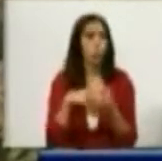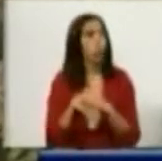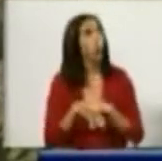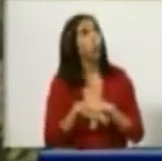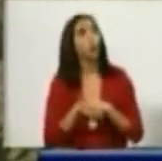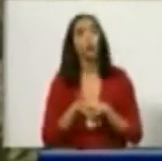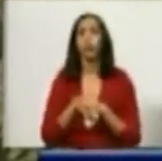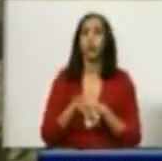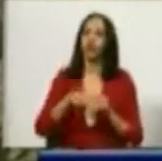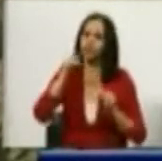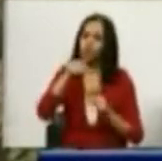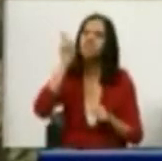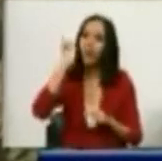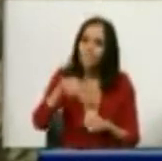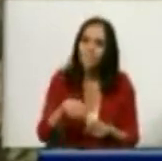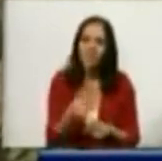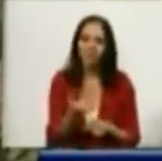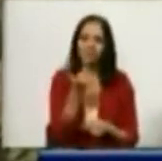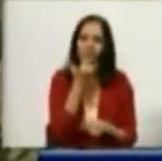tú también fracasaste